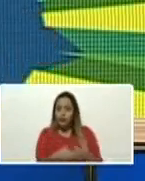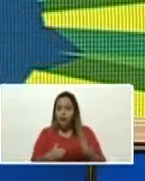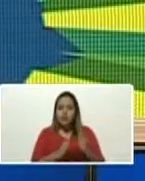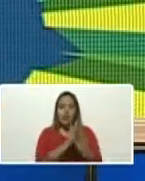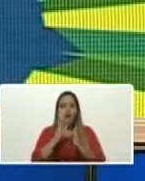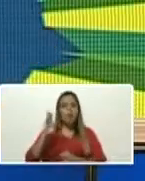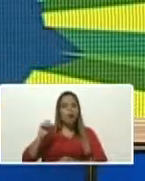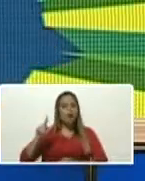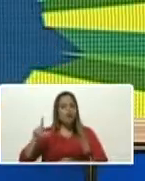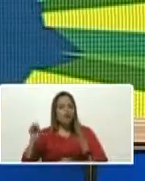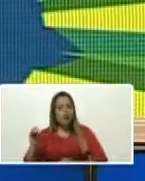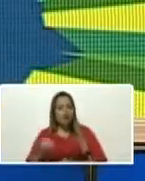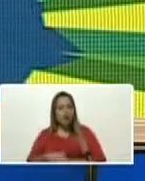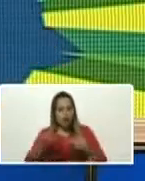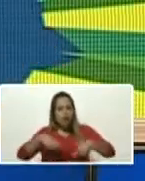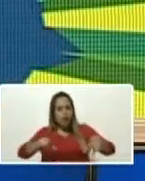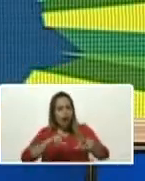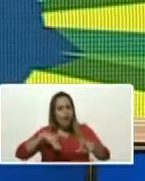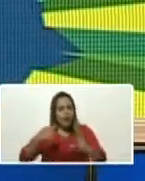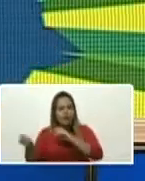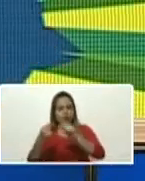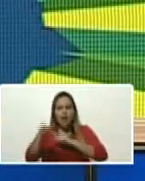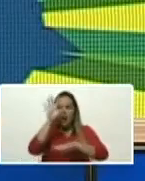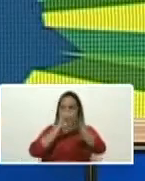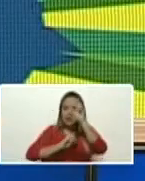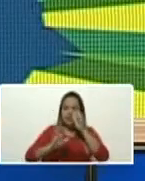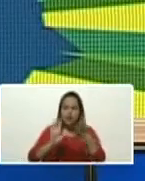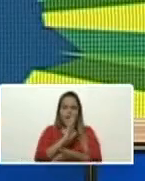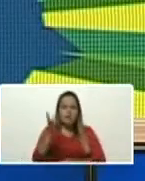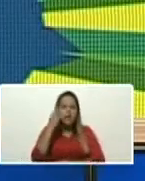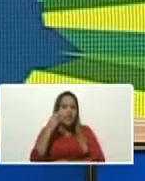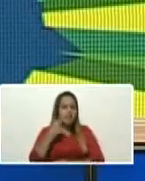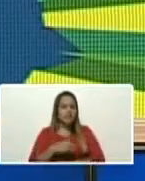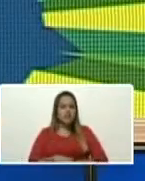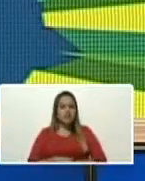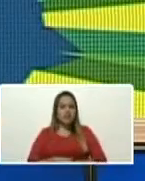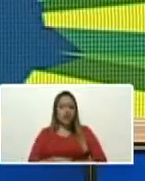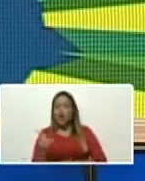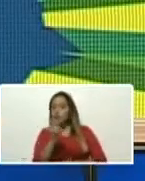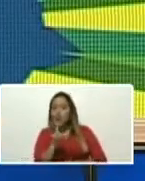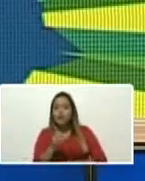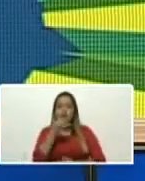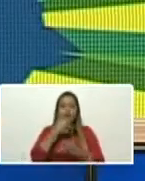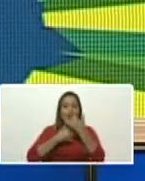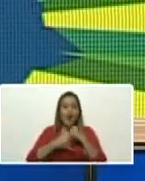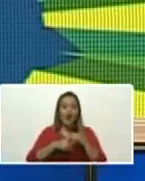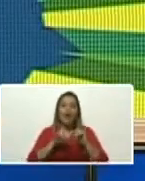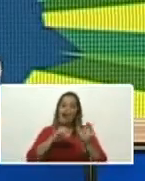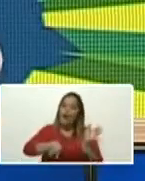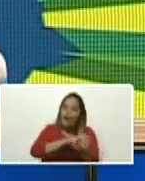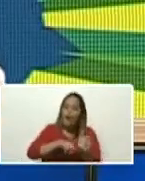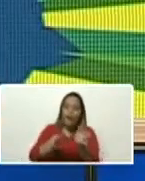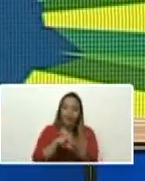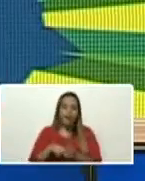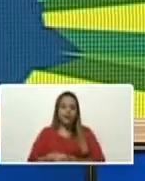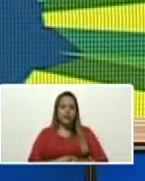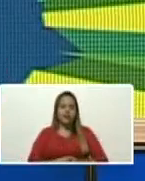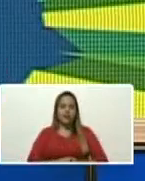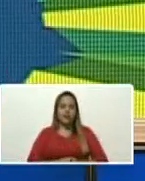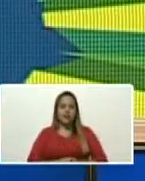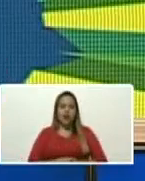para discutir estos temas, para aprender de la experiencia, para no cometer los mismos errores, para refundar